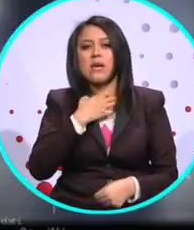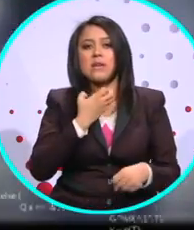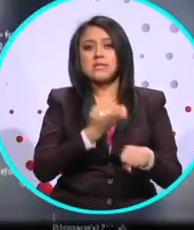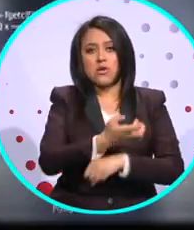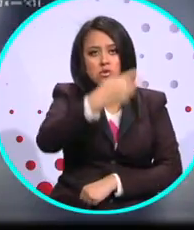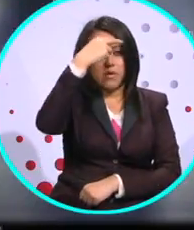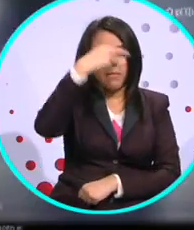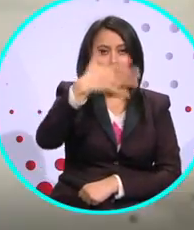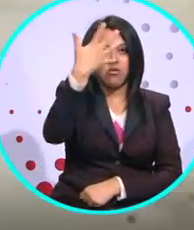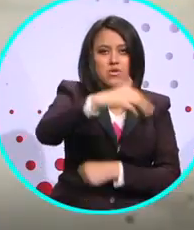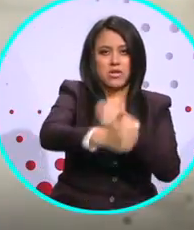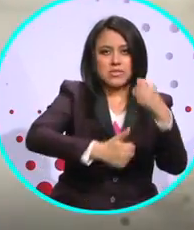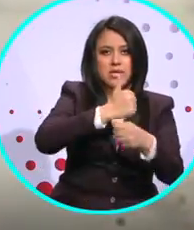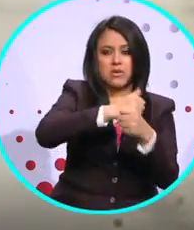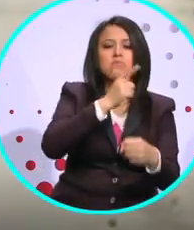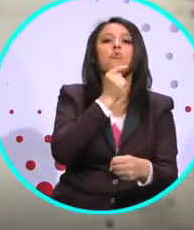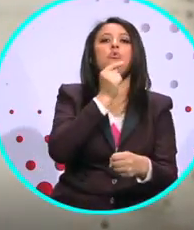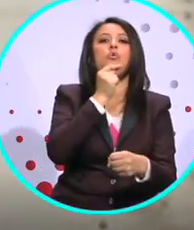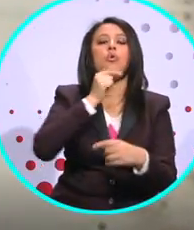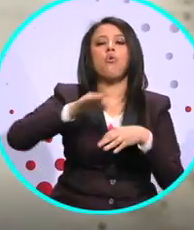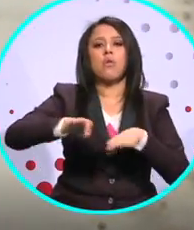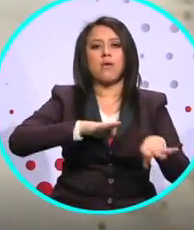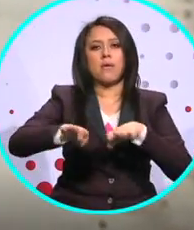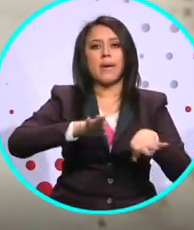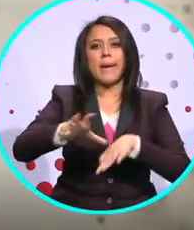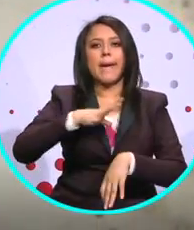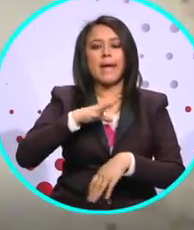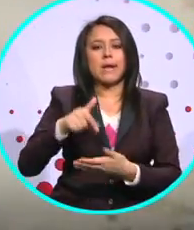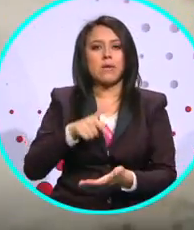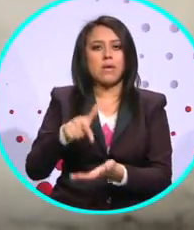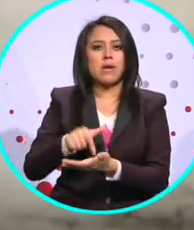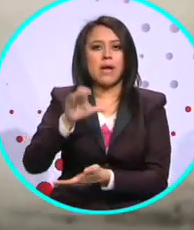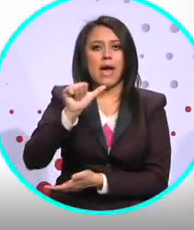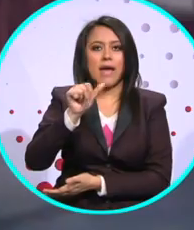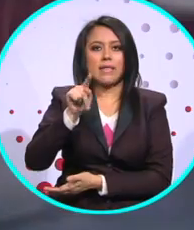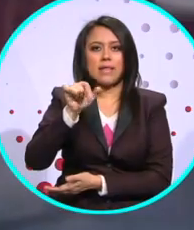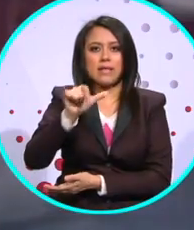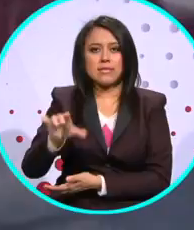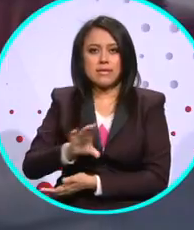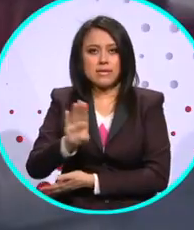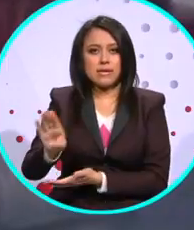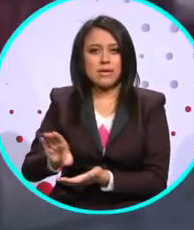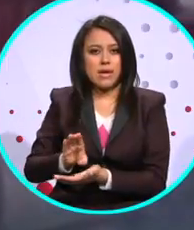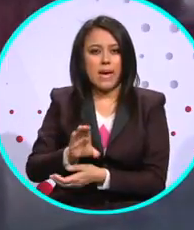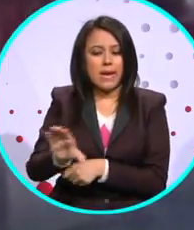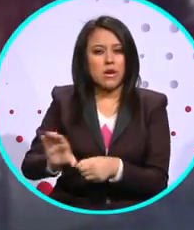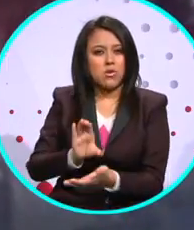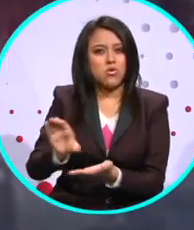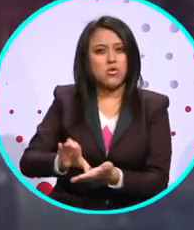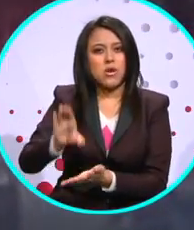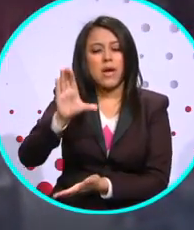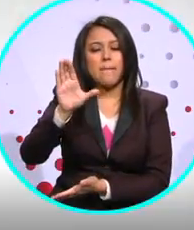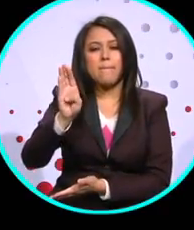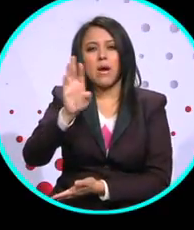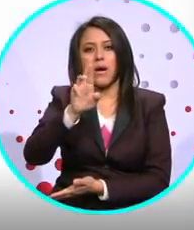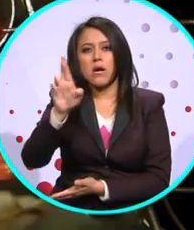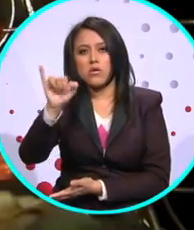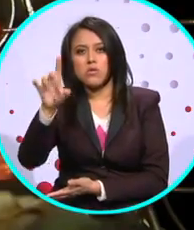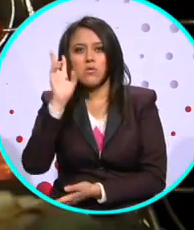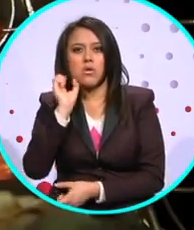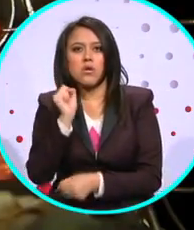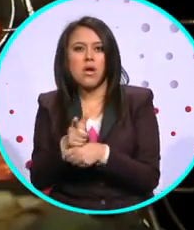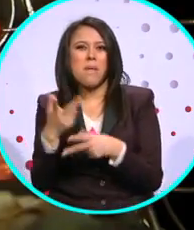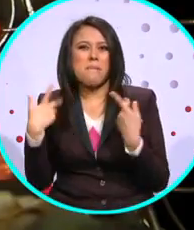desde hace 10 años. En febrero de este año acude a la calle Atatli, en el barrio Cesteros, donde detecta la presencia de los delincuentes. Hablaban